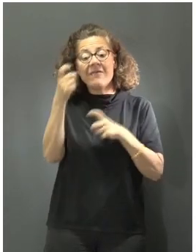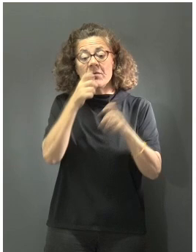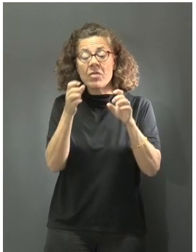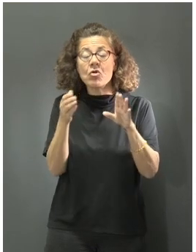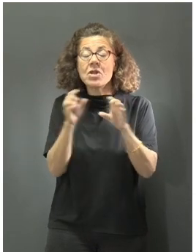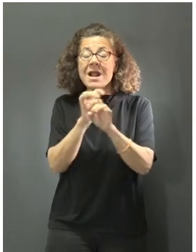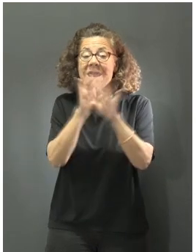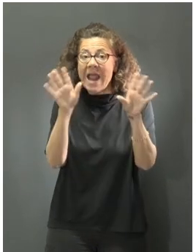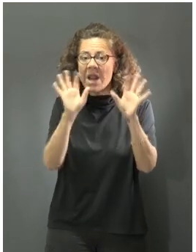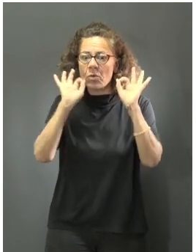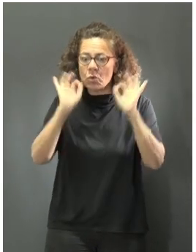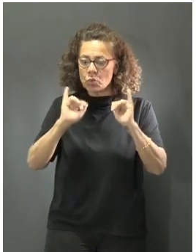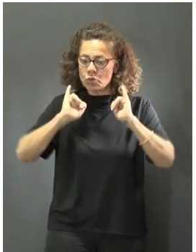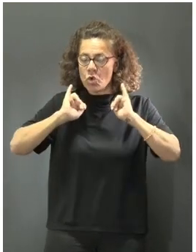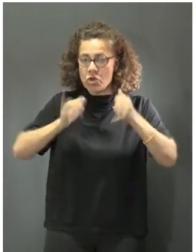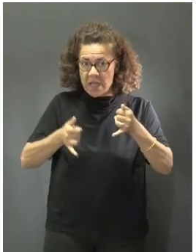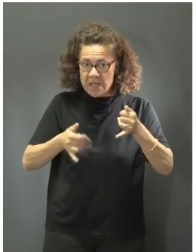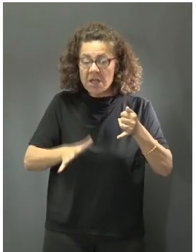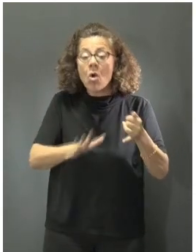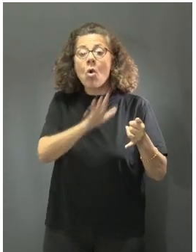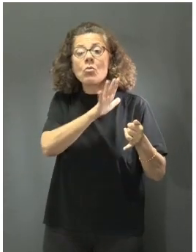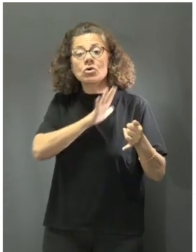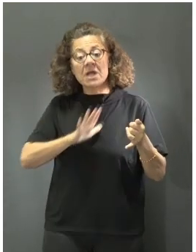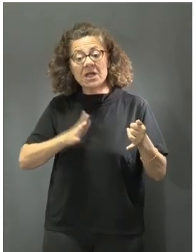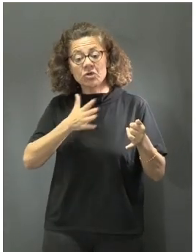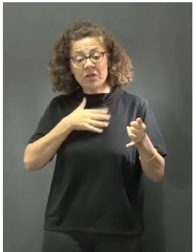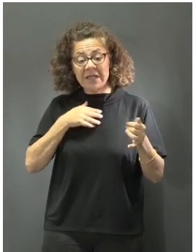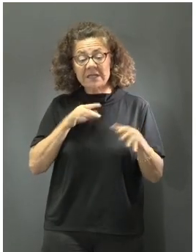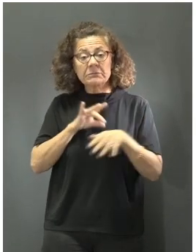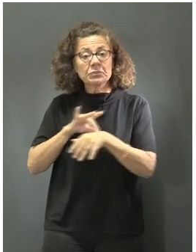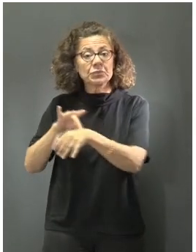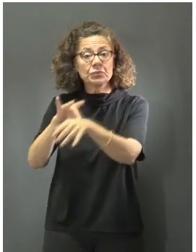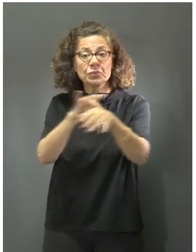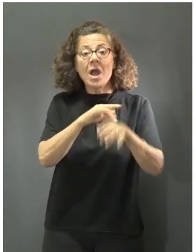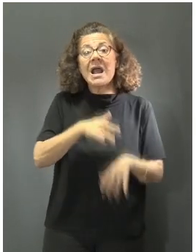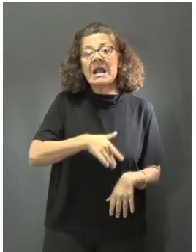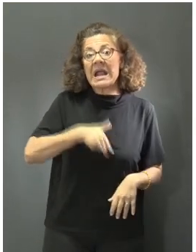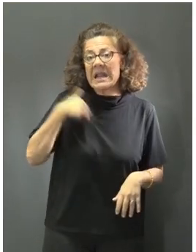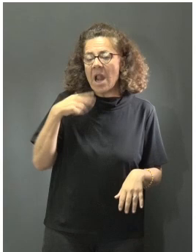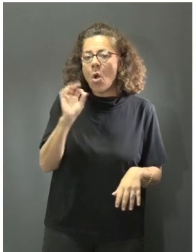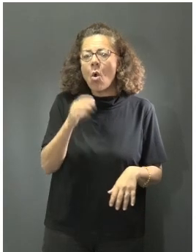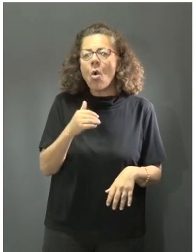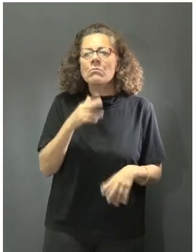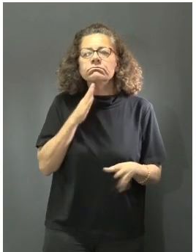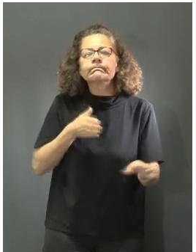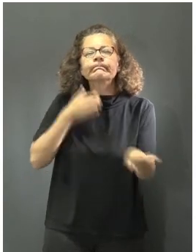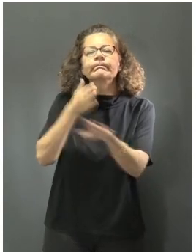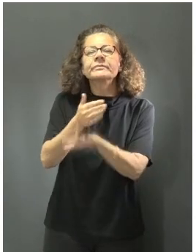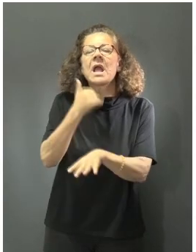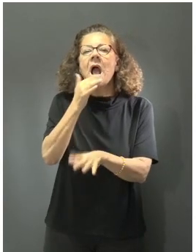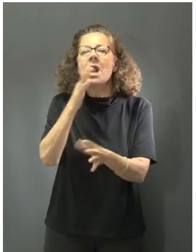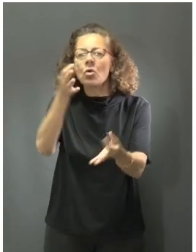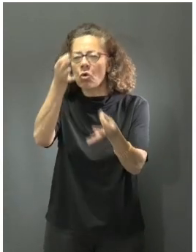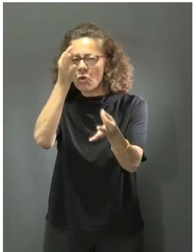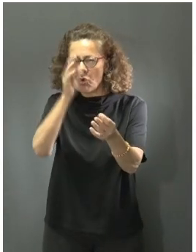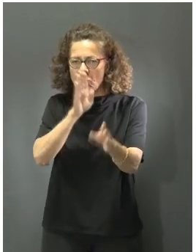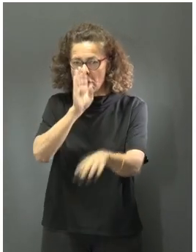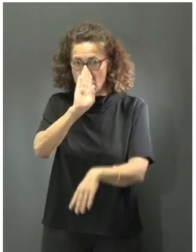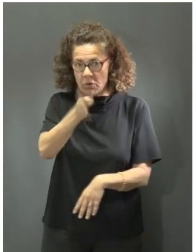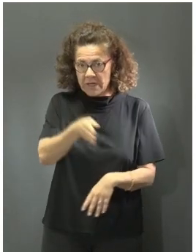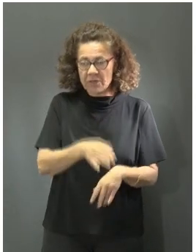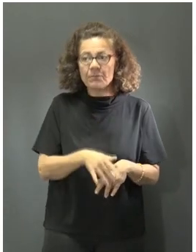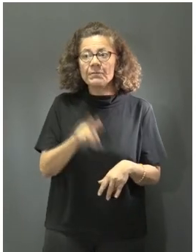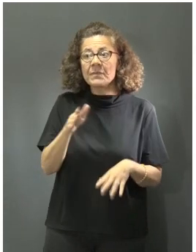desde el momento que llegas, tanto por si quieres hacer un recorrido general como si quieres ir a ver algo muy concreto. Y luego yo creo que